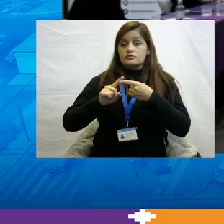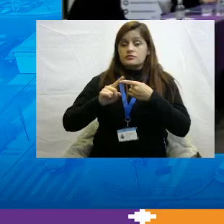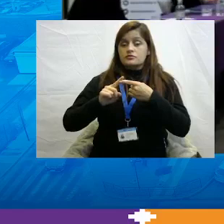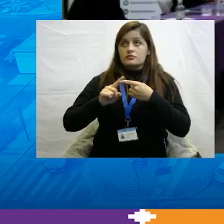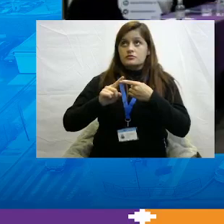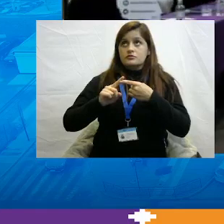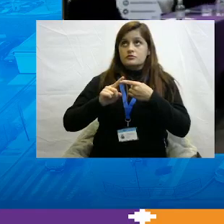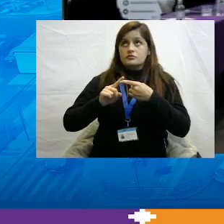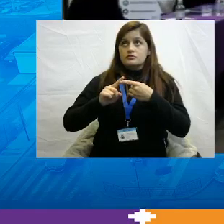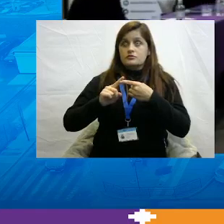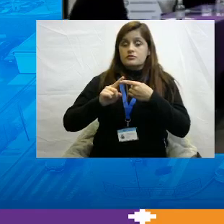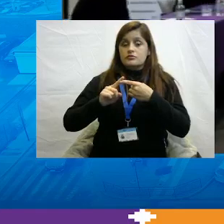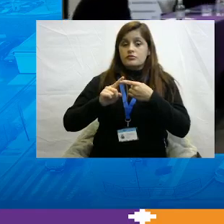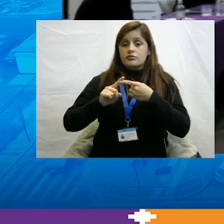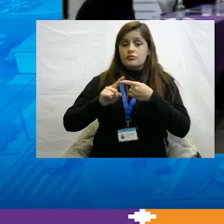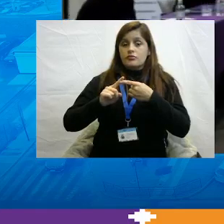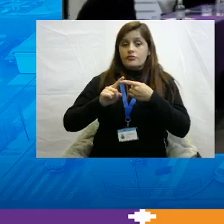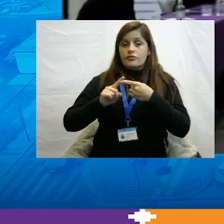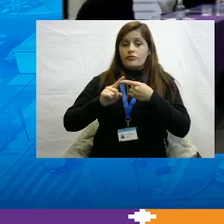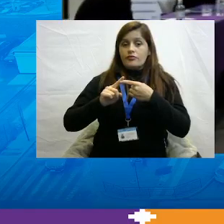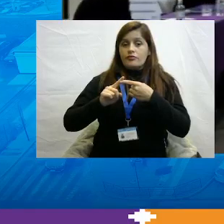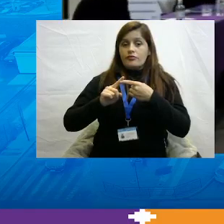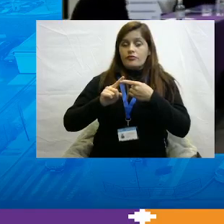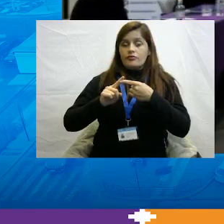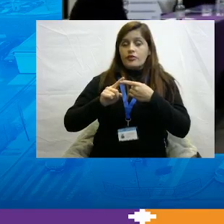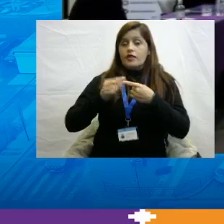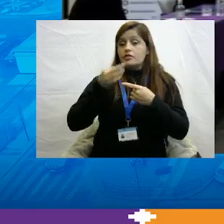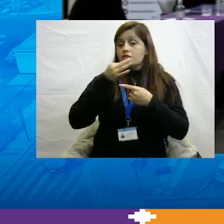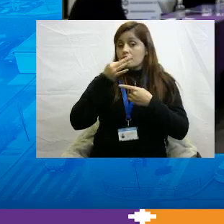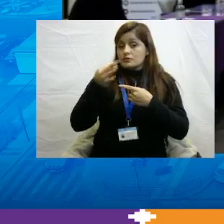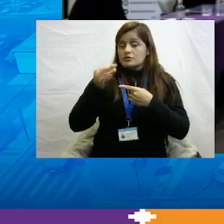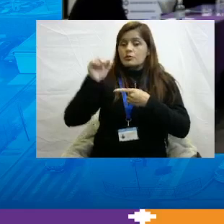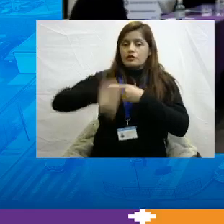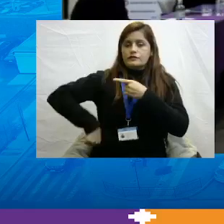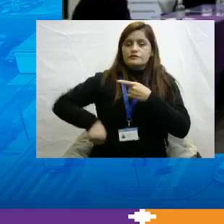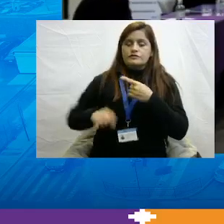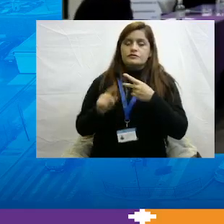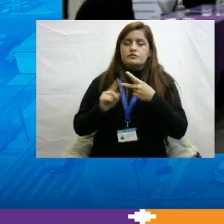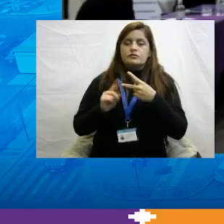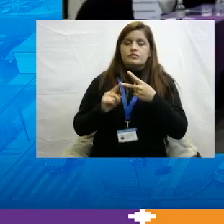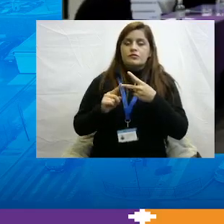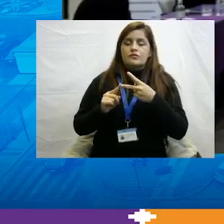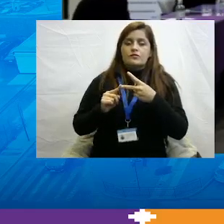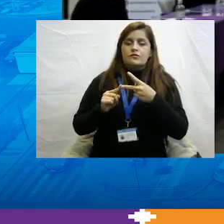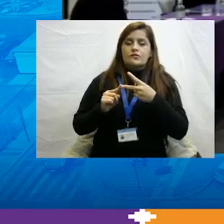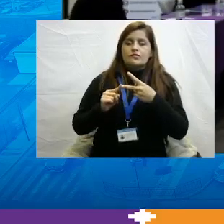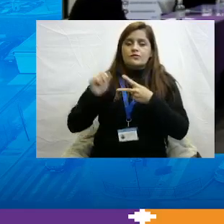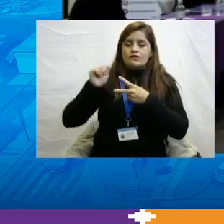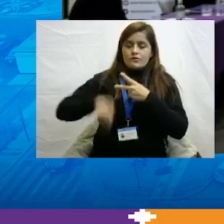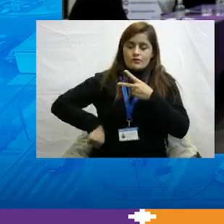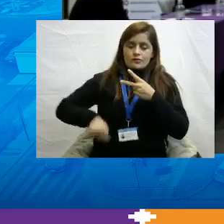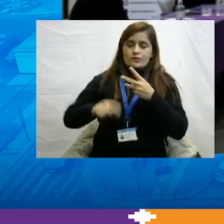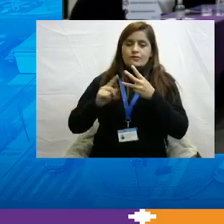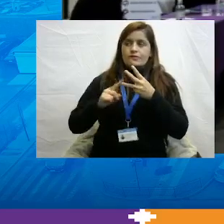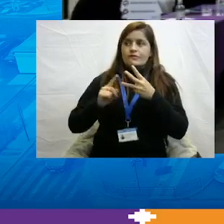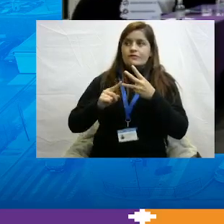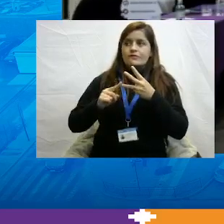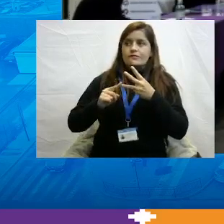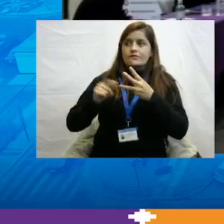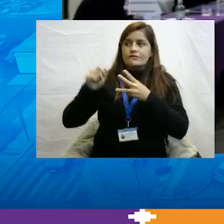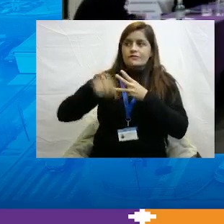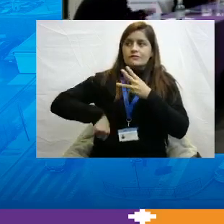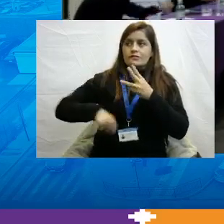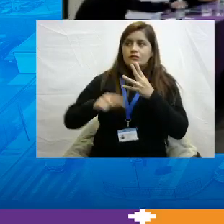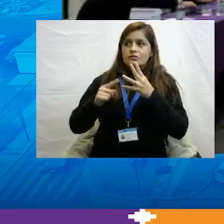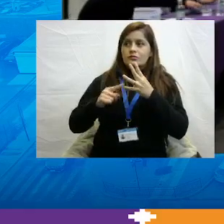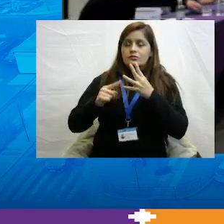Conforme al informe favorable de jurídico, apruebo. Señor Domínguez. Apruebo. Señor Alarcón.